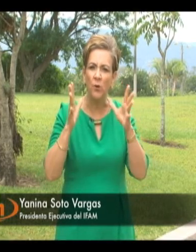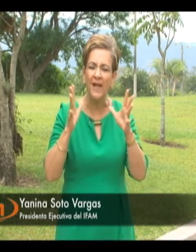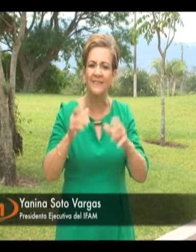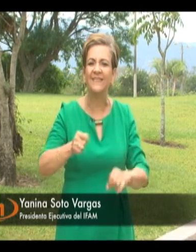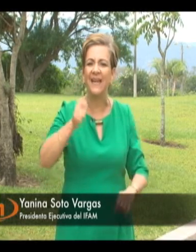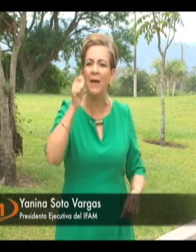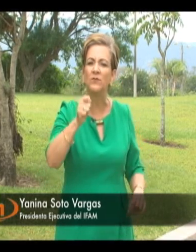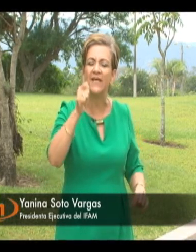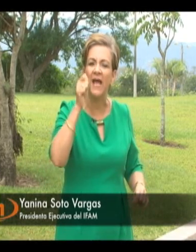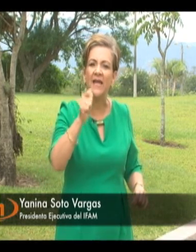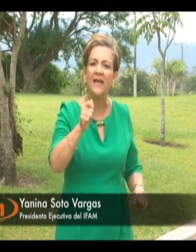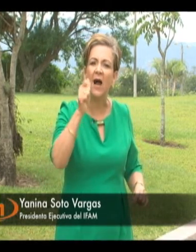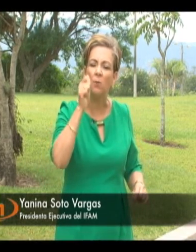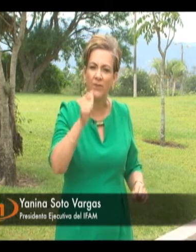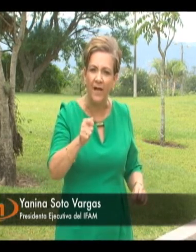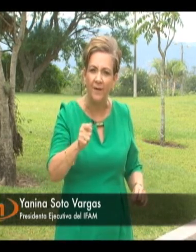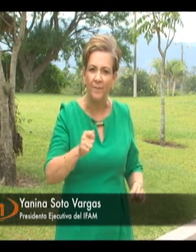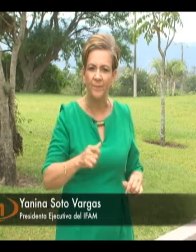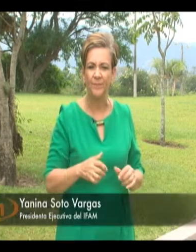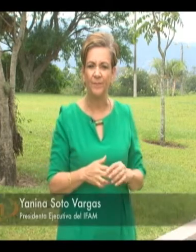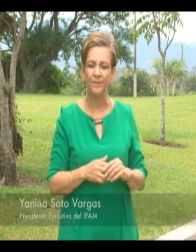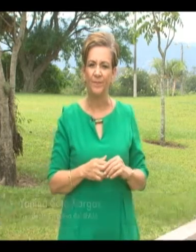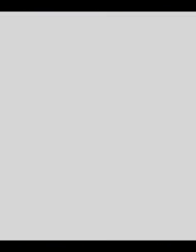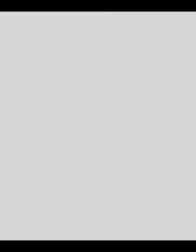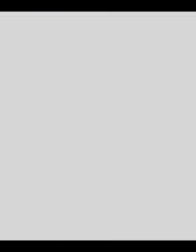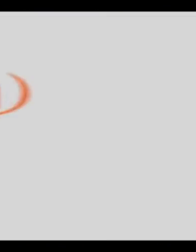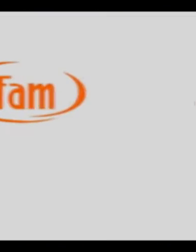Para las urnas tenemos que ir a votar.